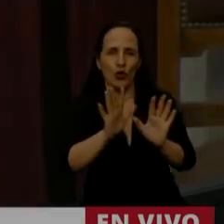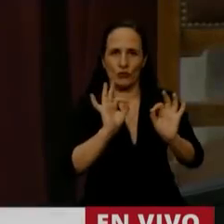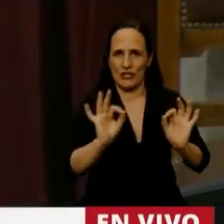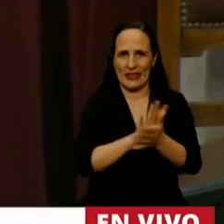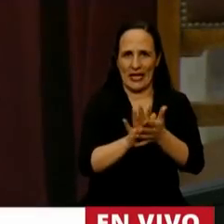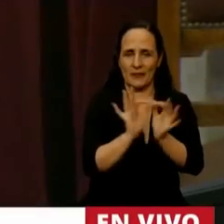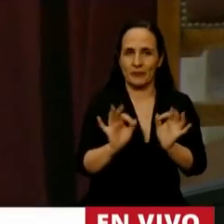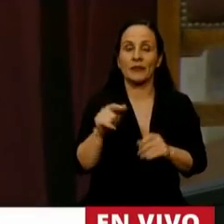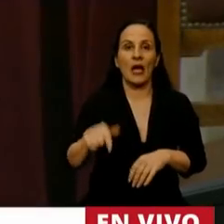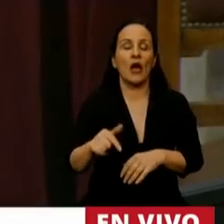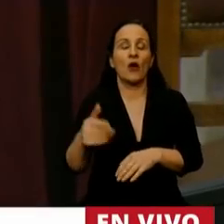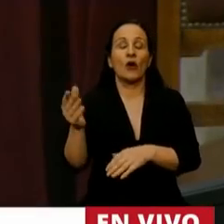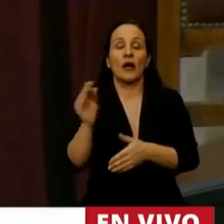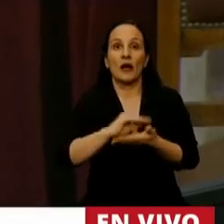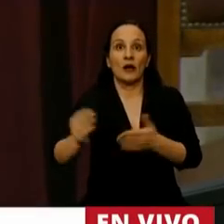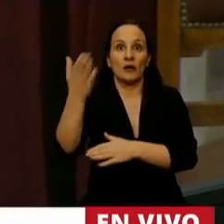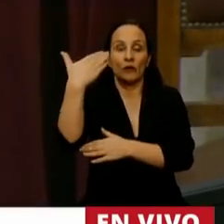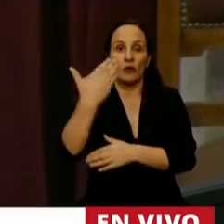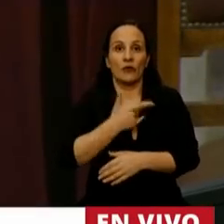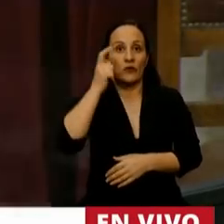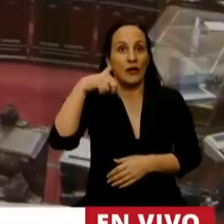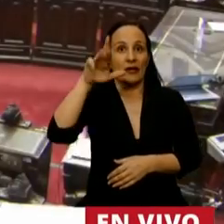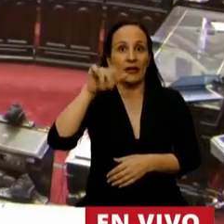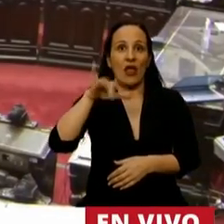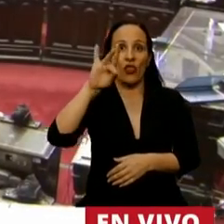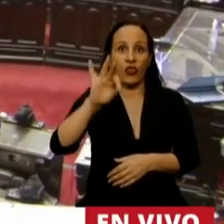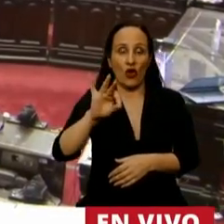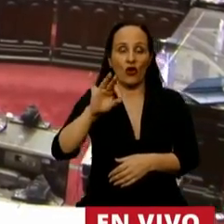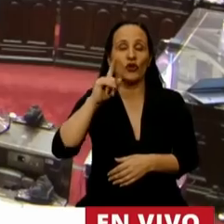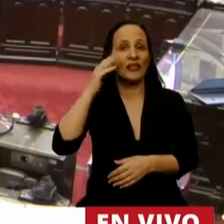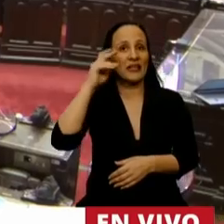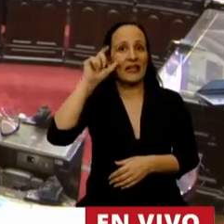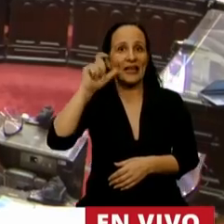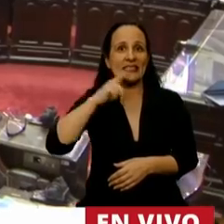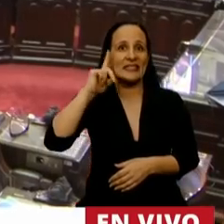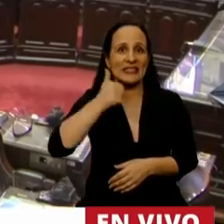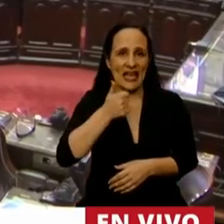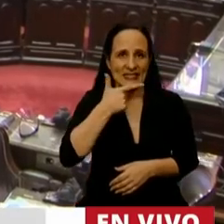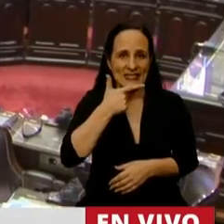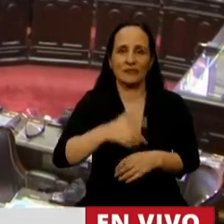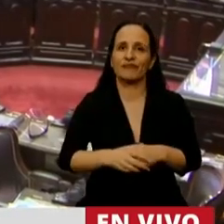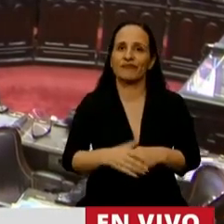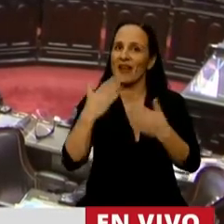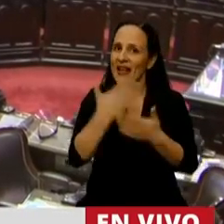en el uso de la palabra del diputado fernando iglesias gracias presidente